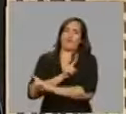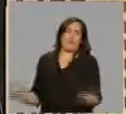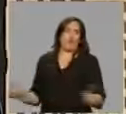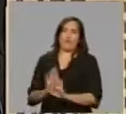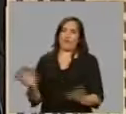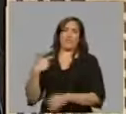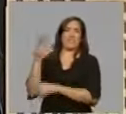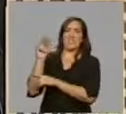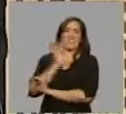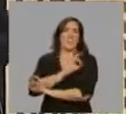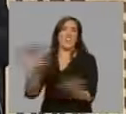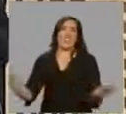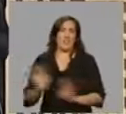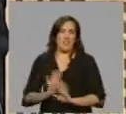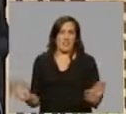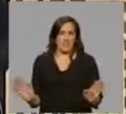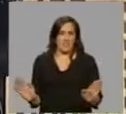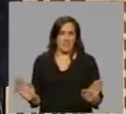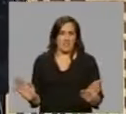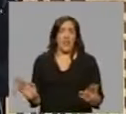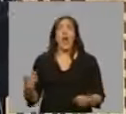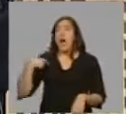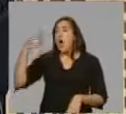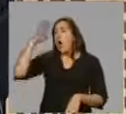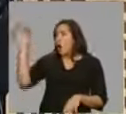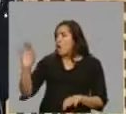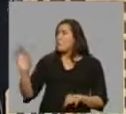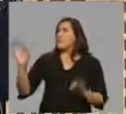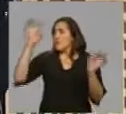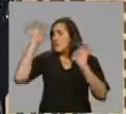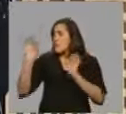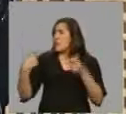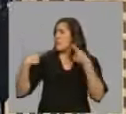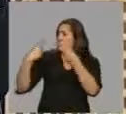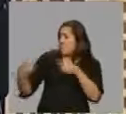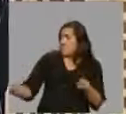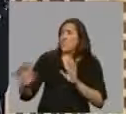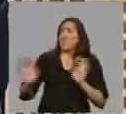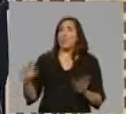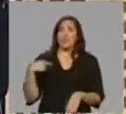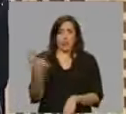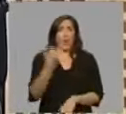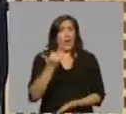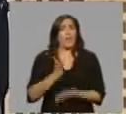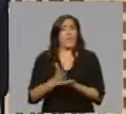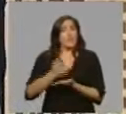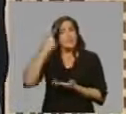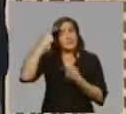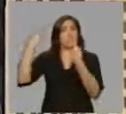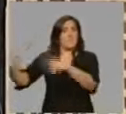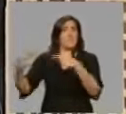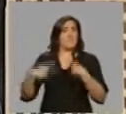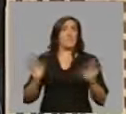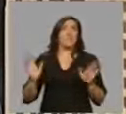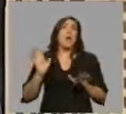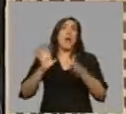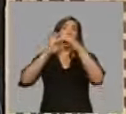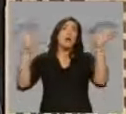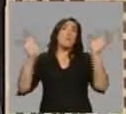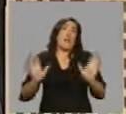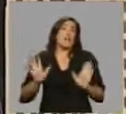en cuanto a quienes tenemos opiniones diferentes, que tenemos todo el derecho a tenerlas, por eso vivimos en una